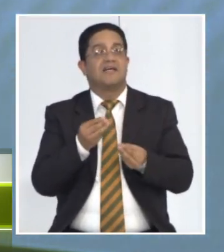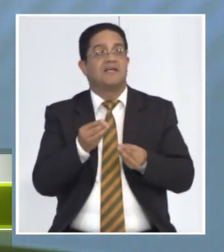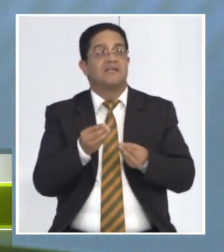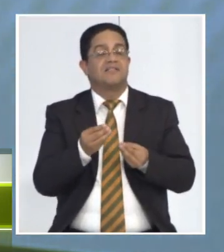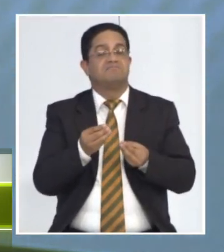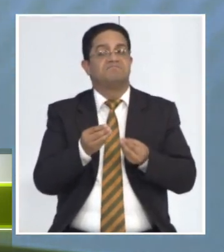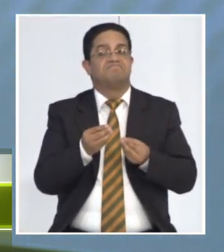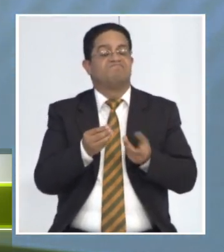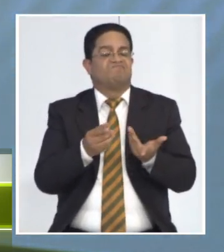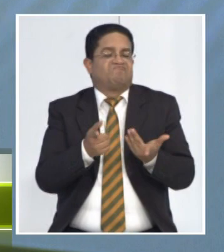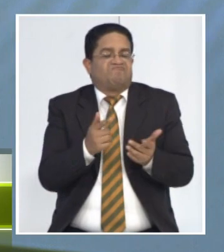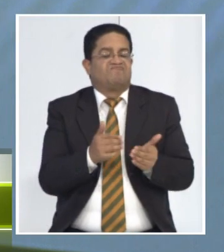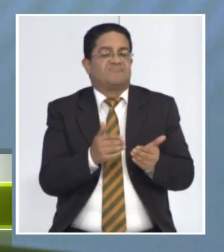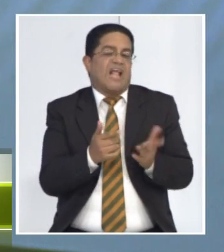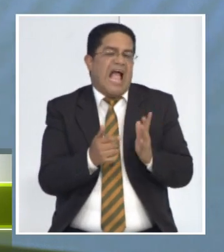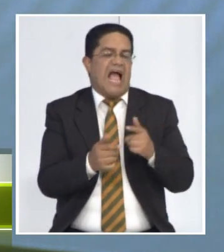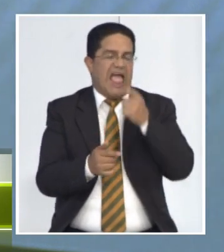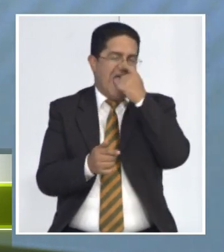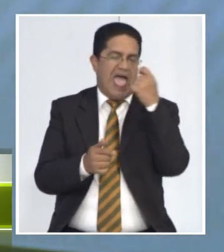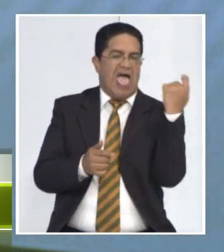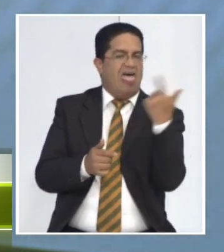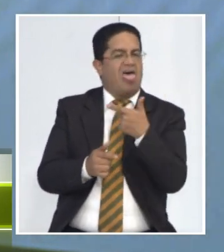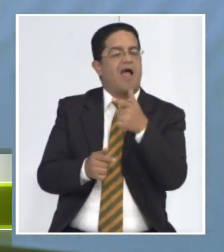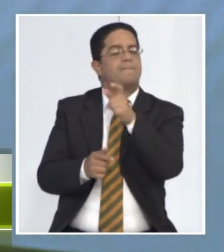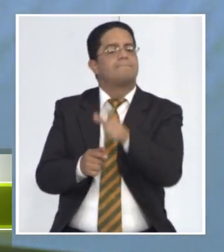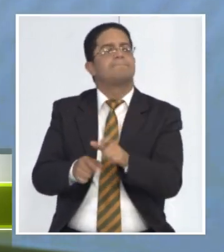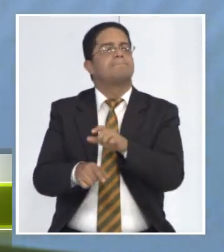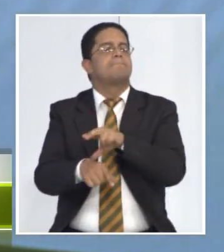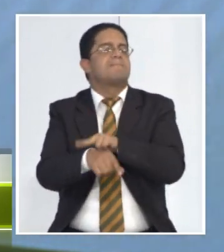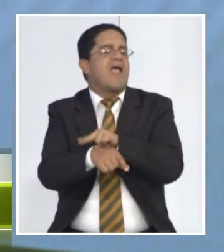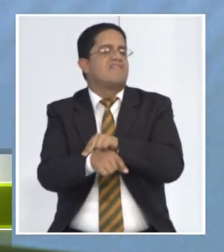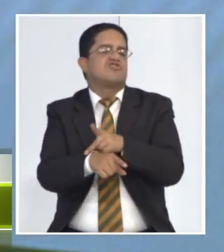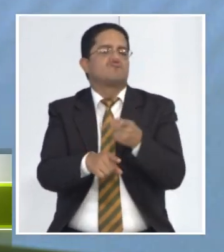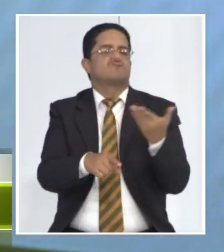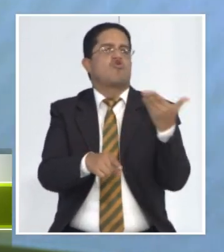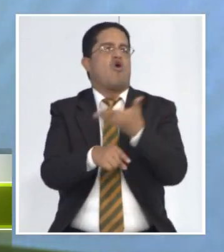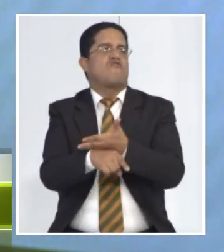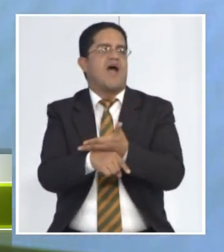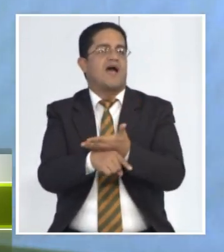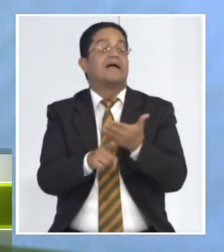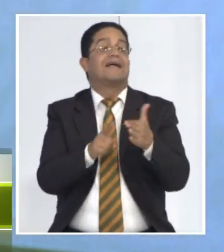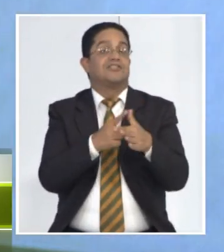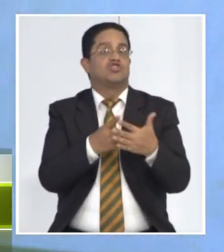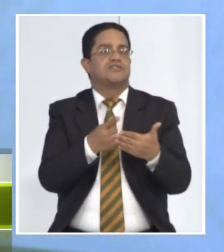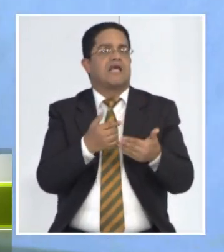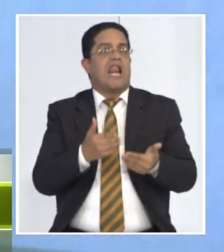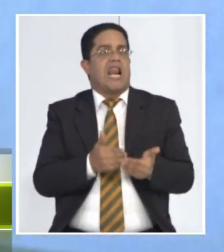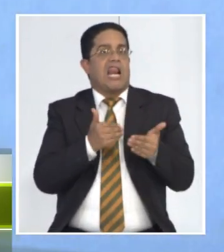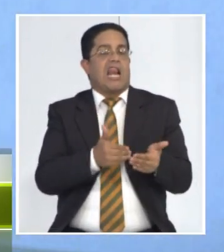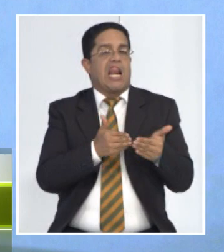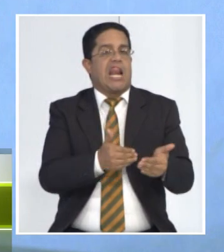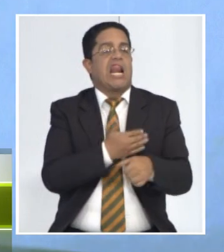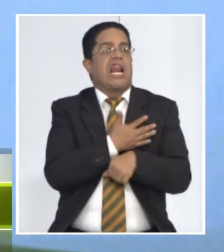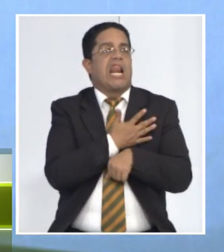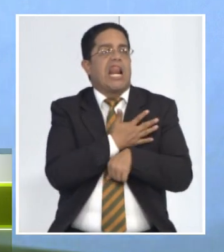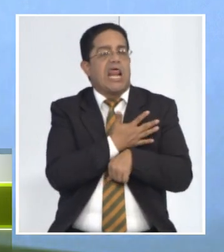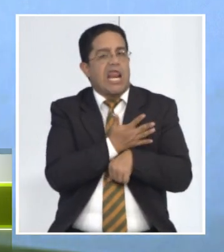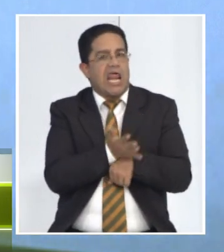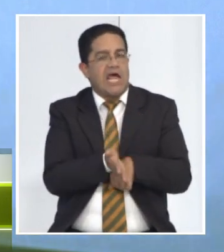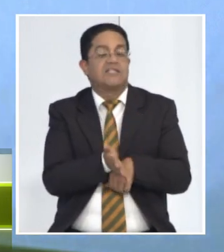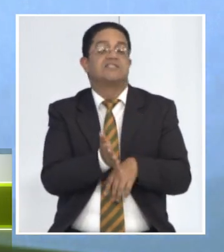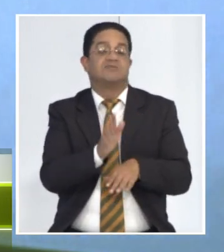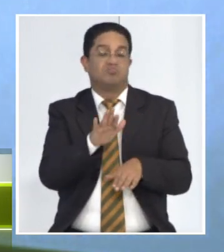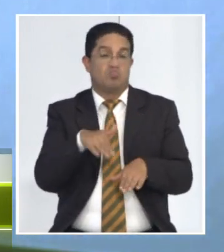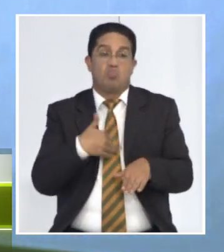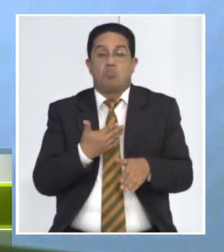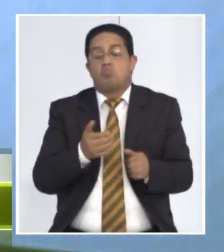al médico y retrasa el diagnóstico y hace que el paciente llegue en otra fase de la enfermedad. Y hablo que puede ser cáncer, pero